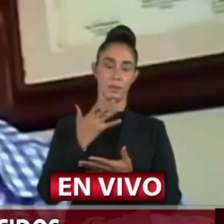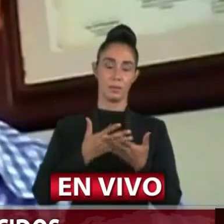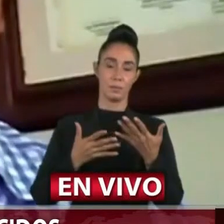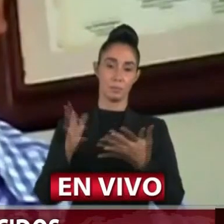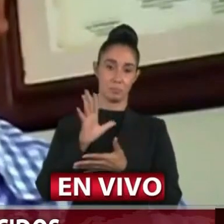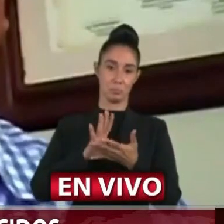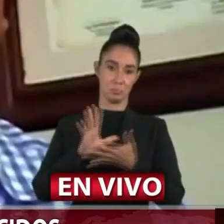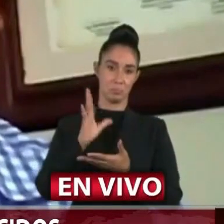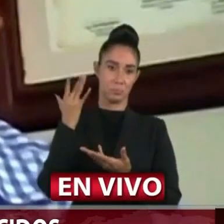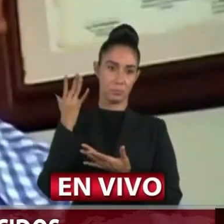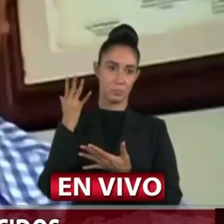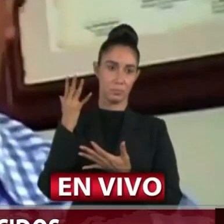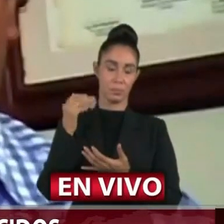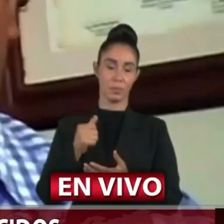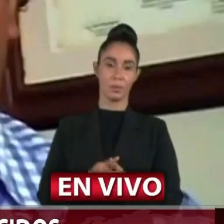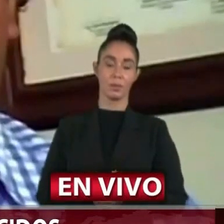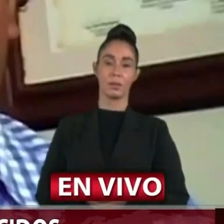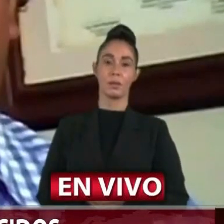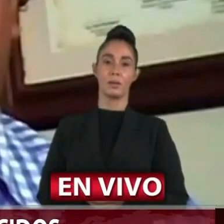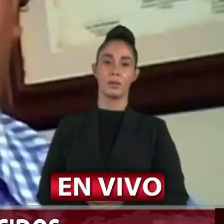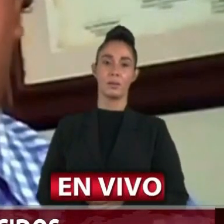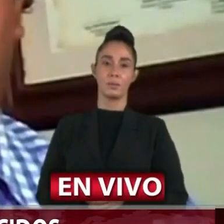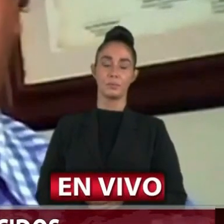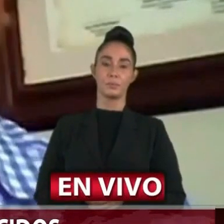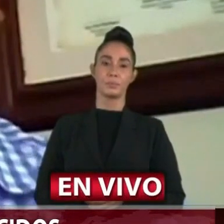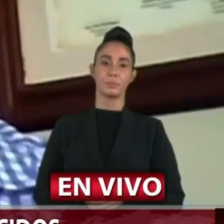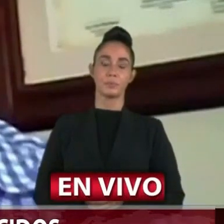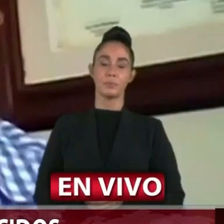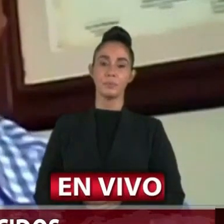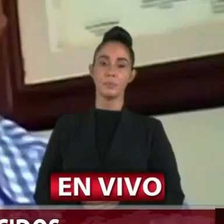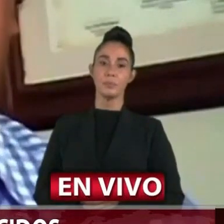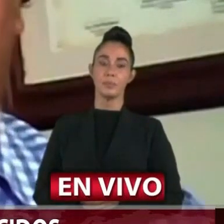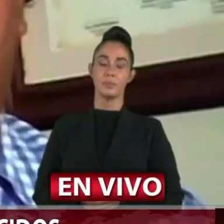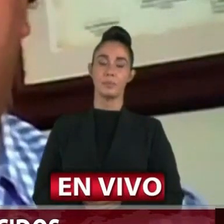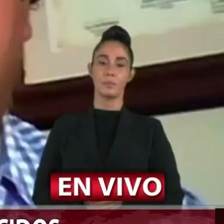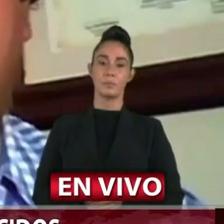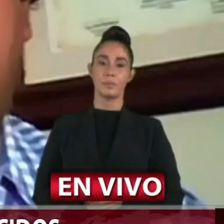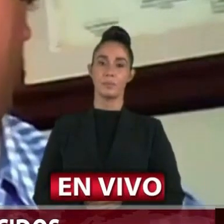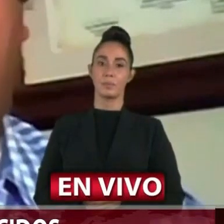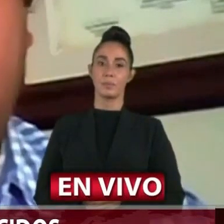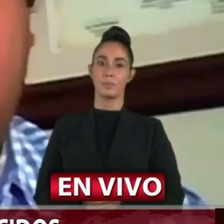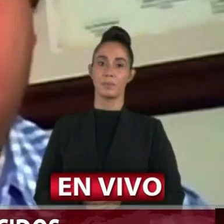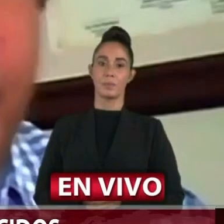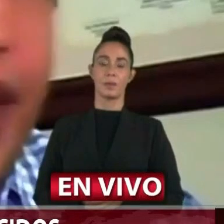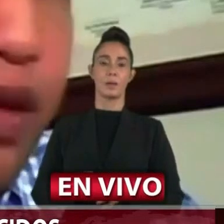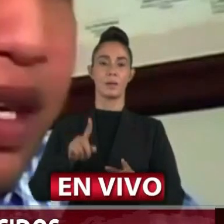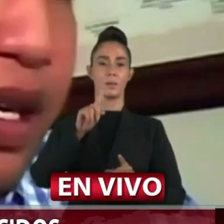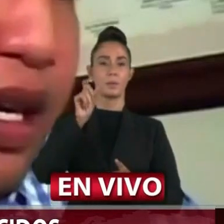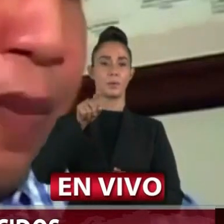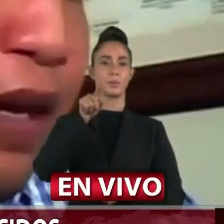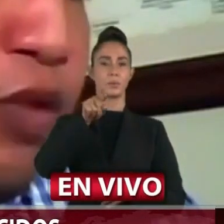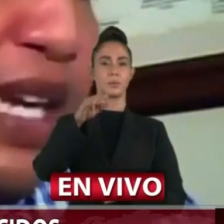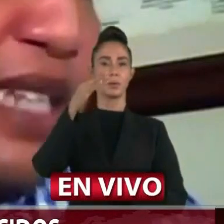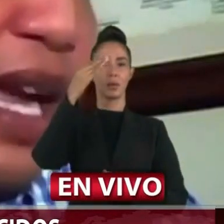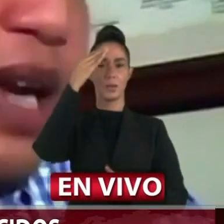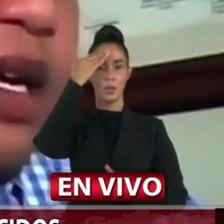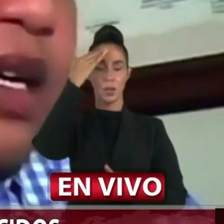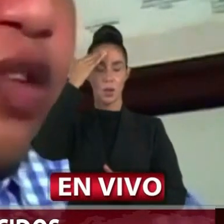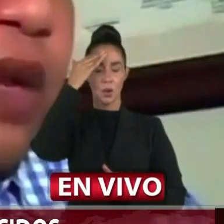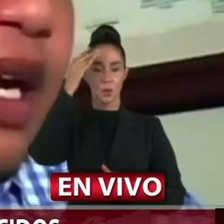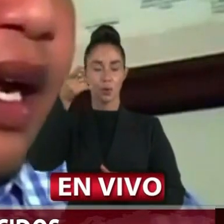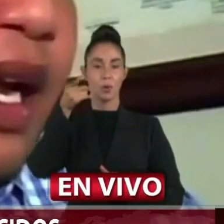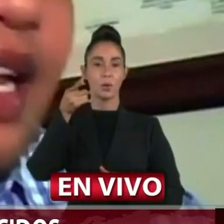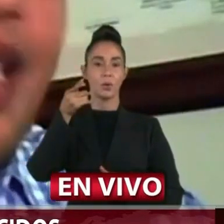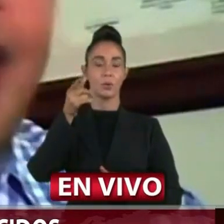para más cercano a estos posibles casos. Tiene conocimiento de esto, y la pregunta